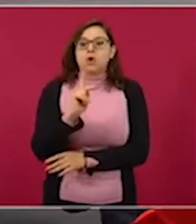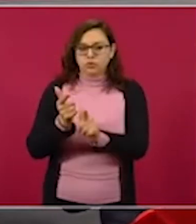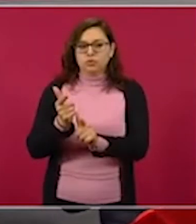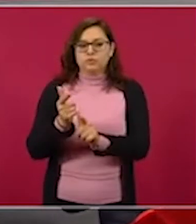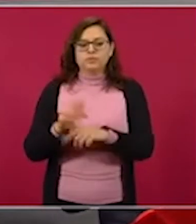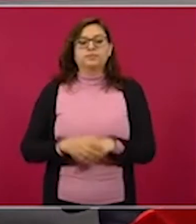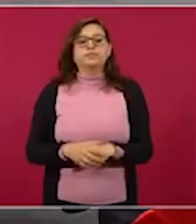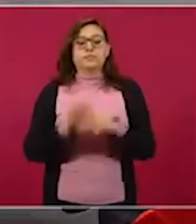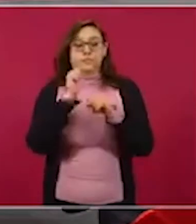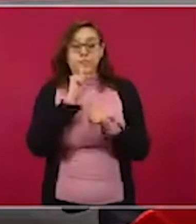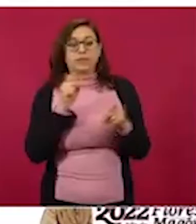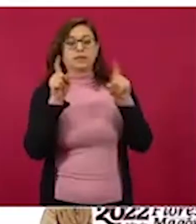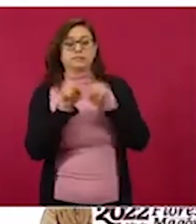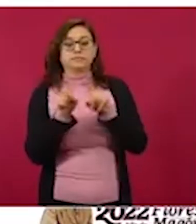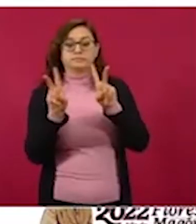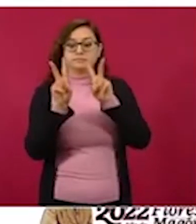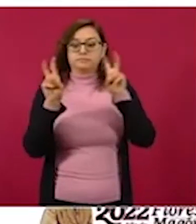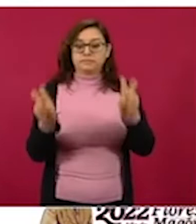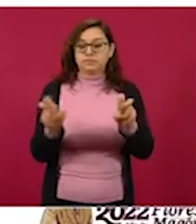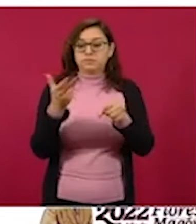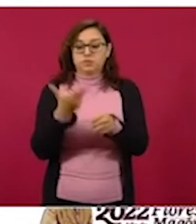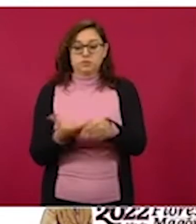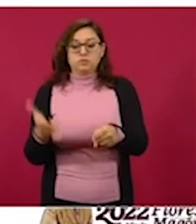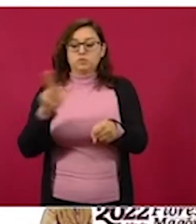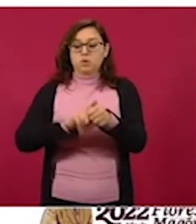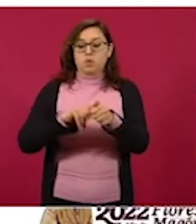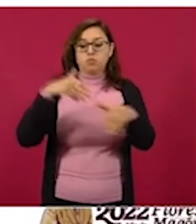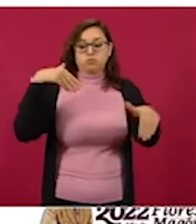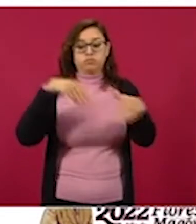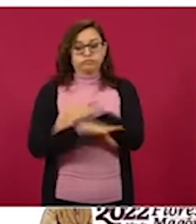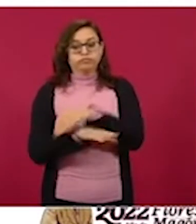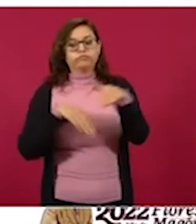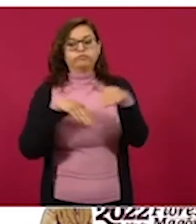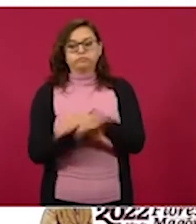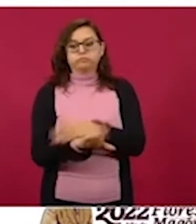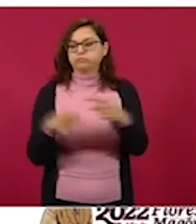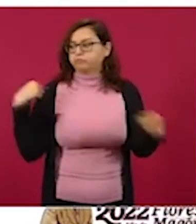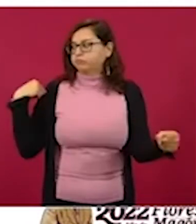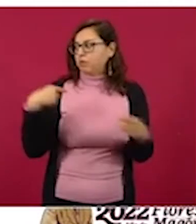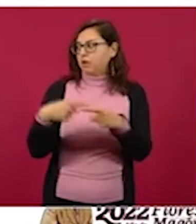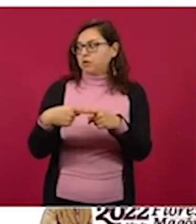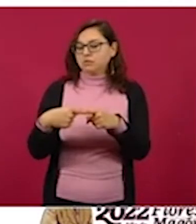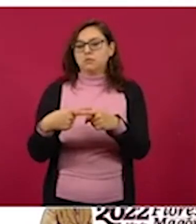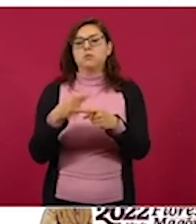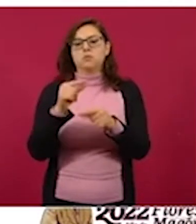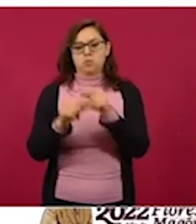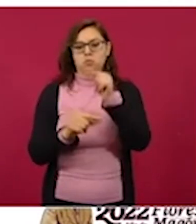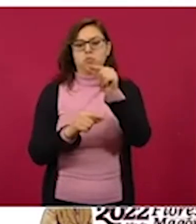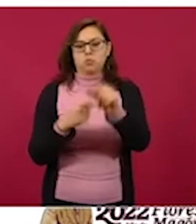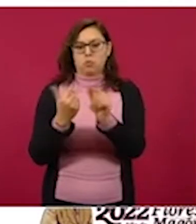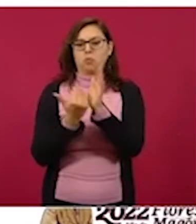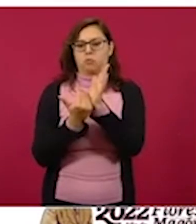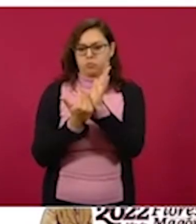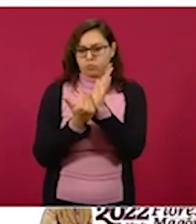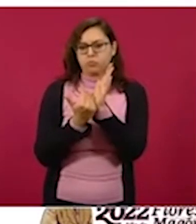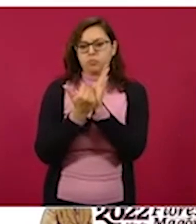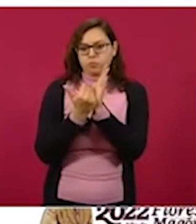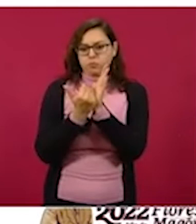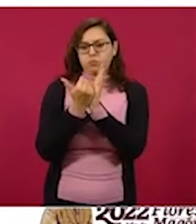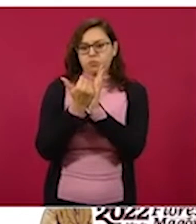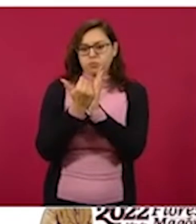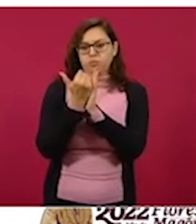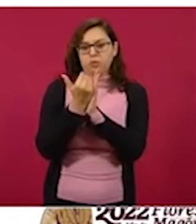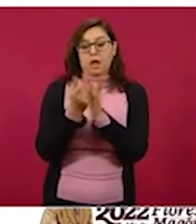la hospitalización hemos tenido un incremento a lo largo de estas semanas a expensas principalmente de